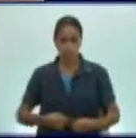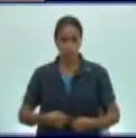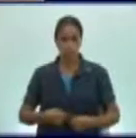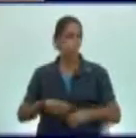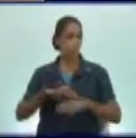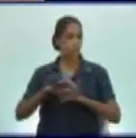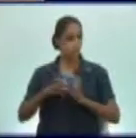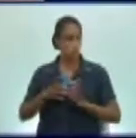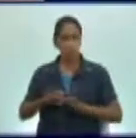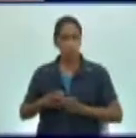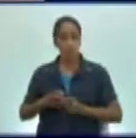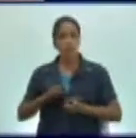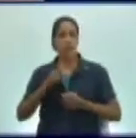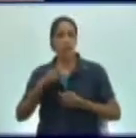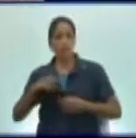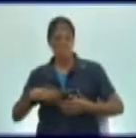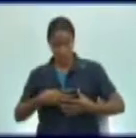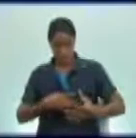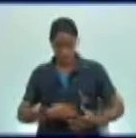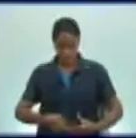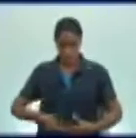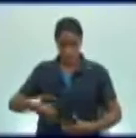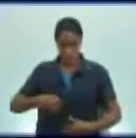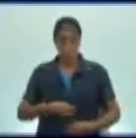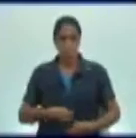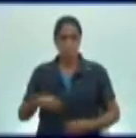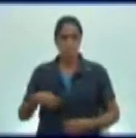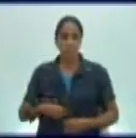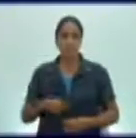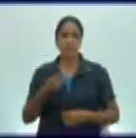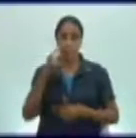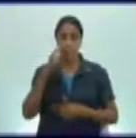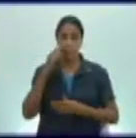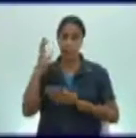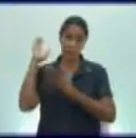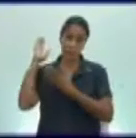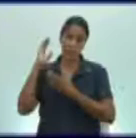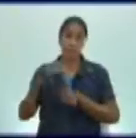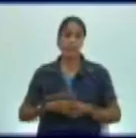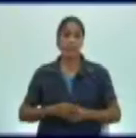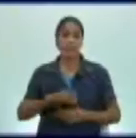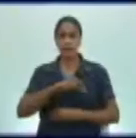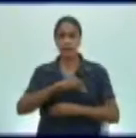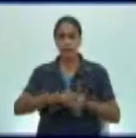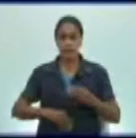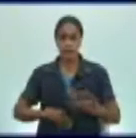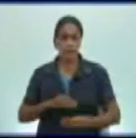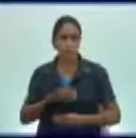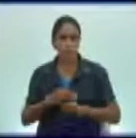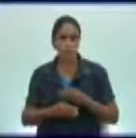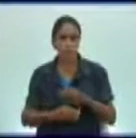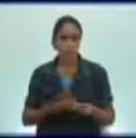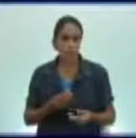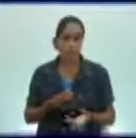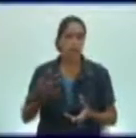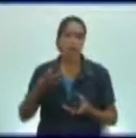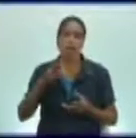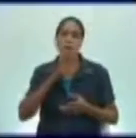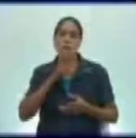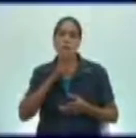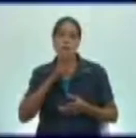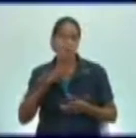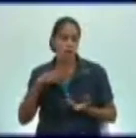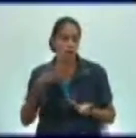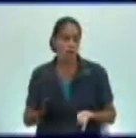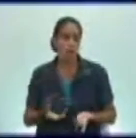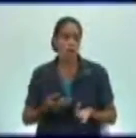porque tiene boca y tiene ano. En cuanto al intercambio de gases, en los anélidos acuáticos, por lo general,